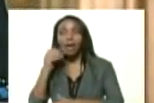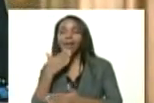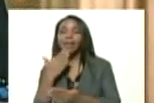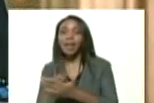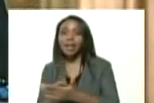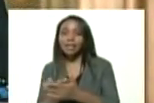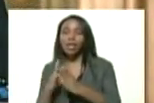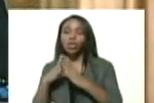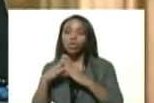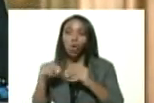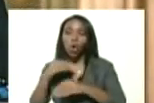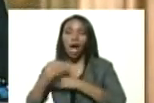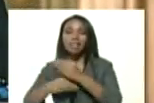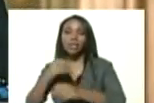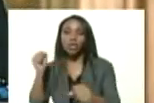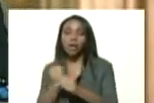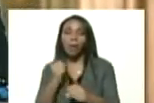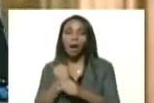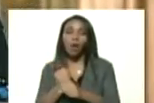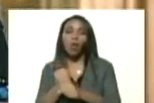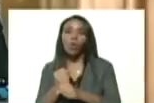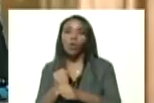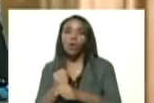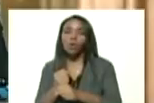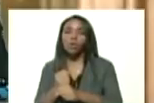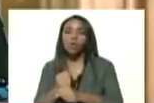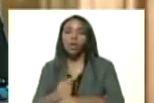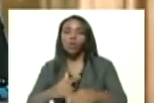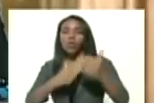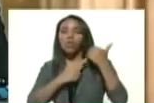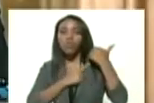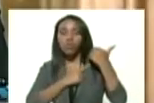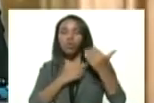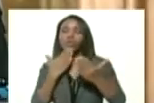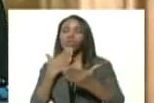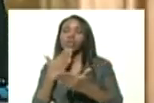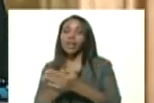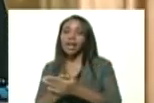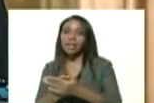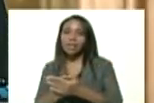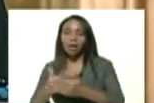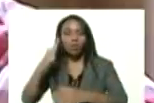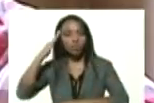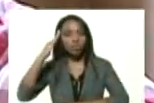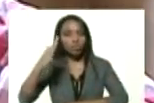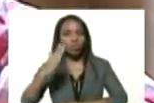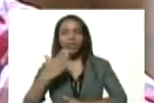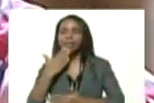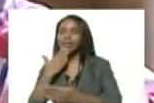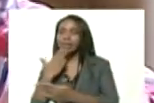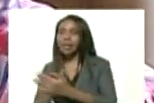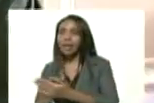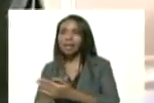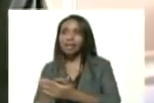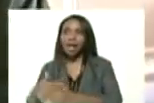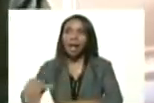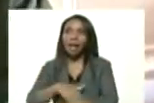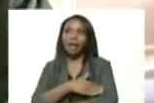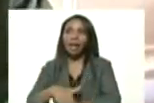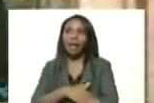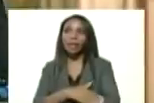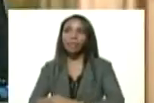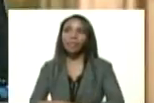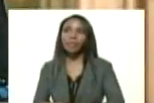ustedes por todo lo que hace fuerza armada nacional bolivariana querido soldado de la patria les agradezco por estar en las calles